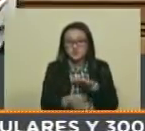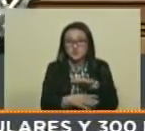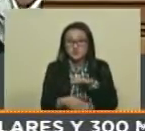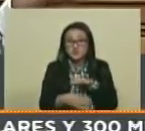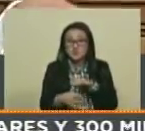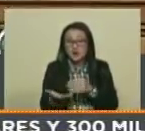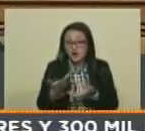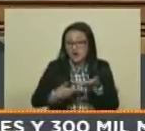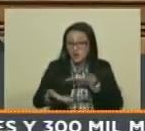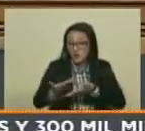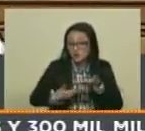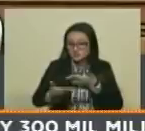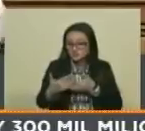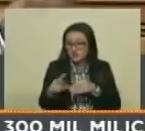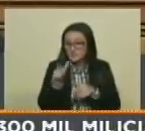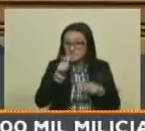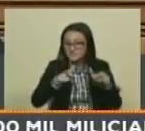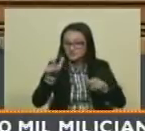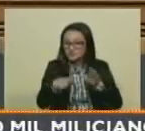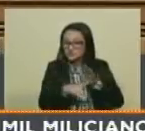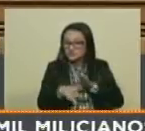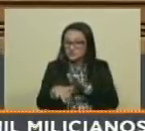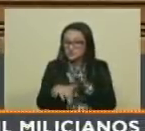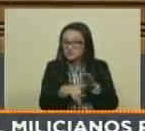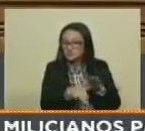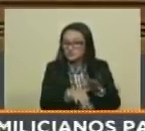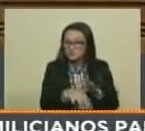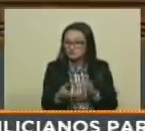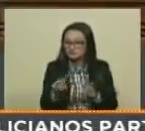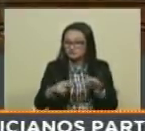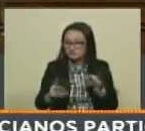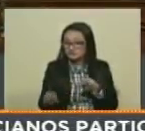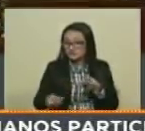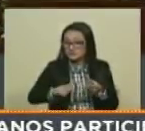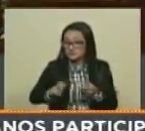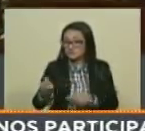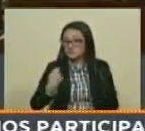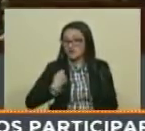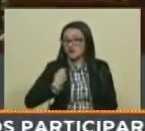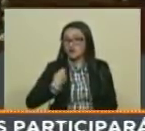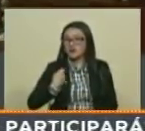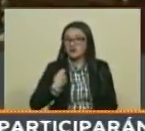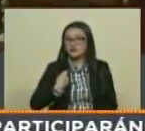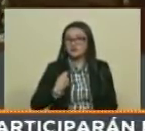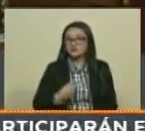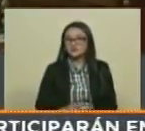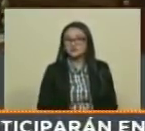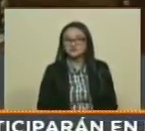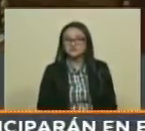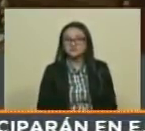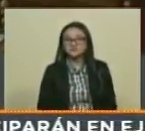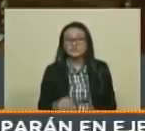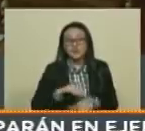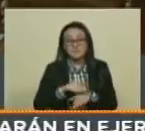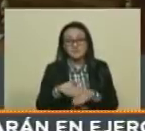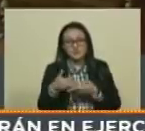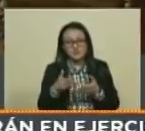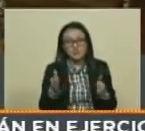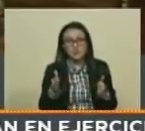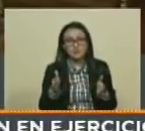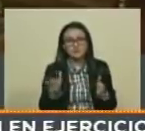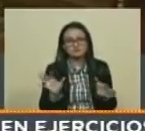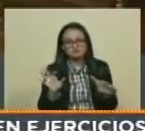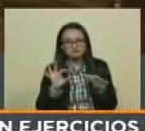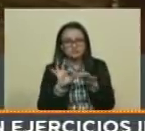con esos presuntos corruptos, pero no llegaba a nada, porque el sistema de justicia, particularmente el Ministerio Público, estaba